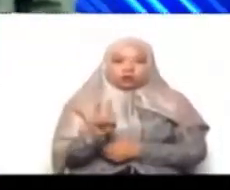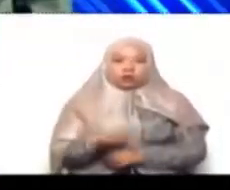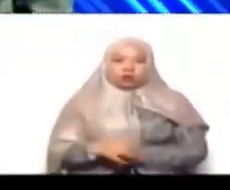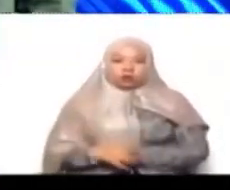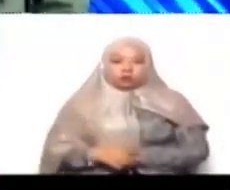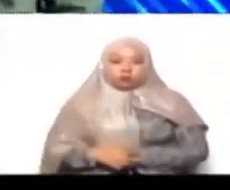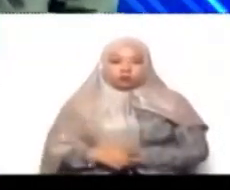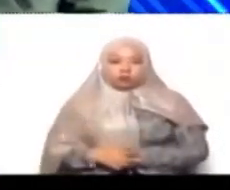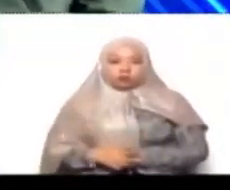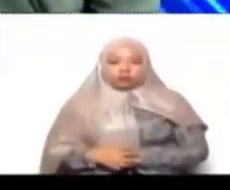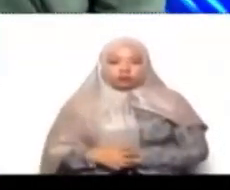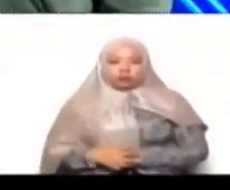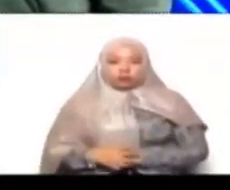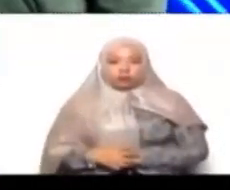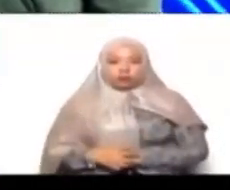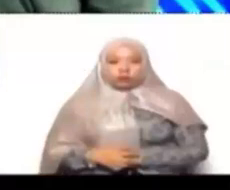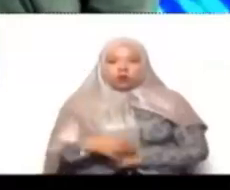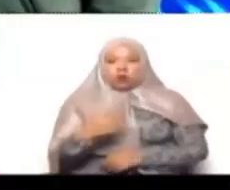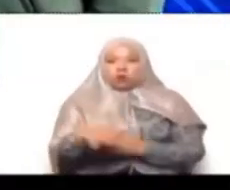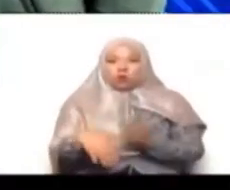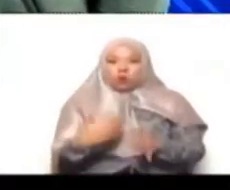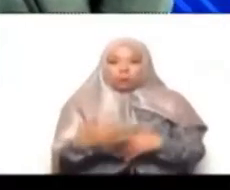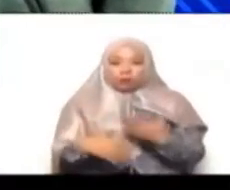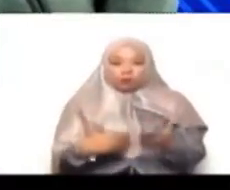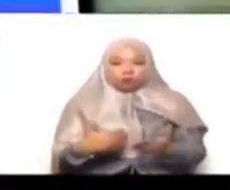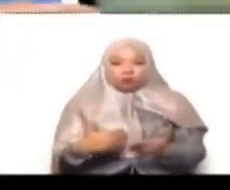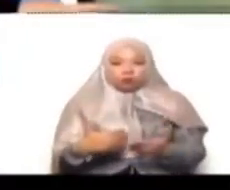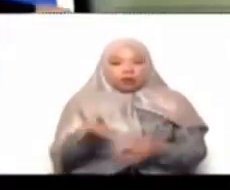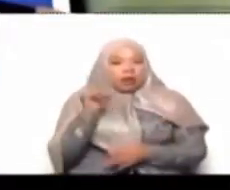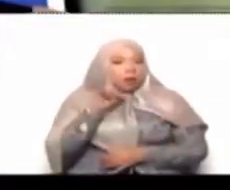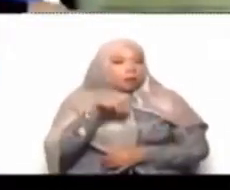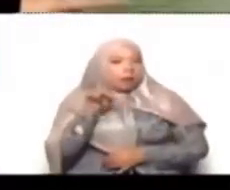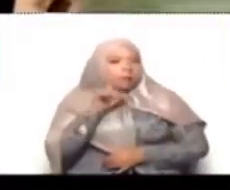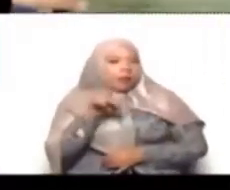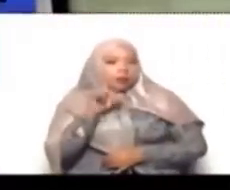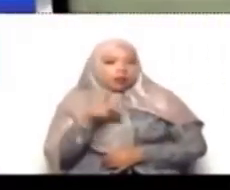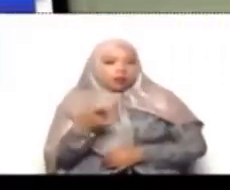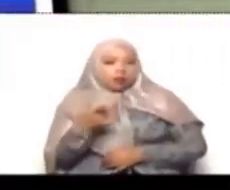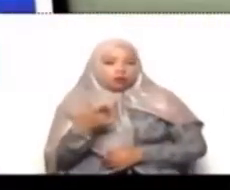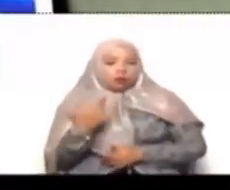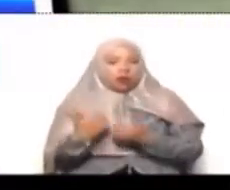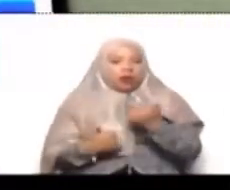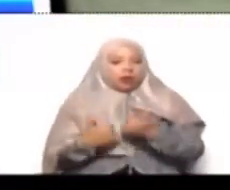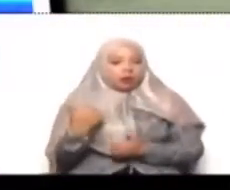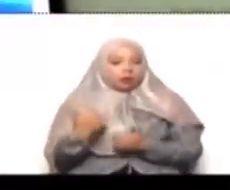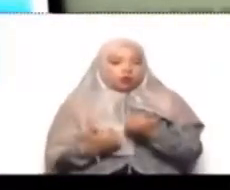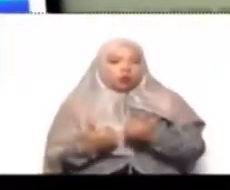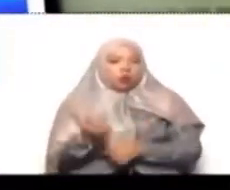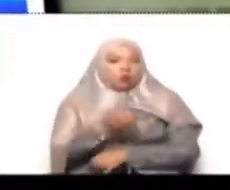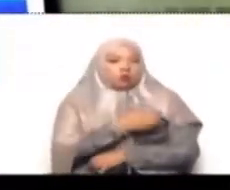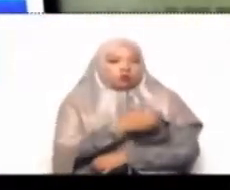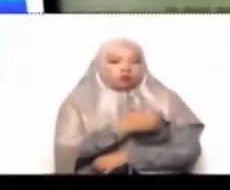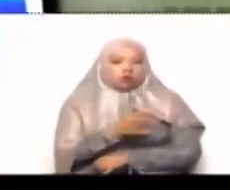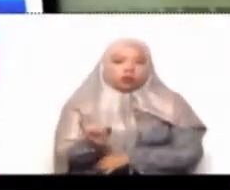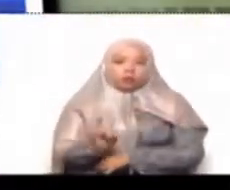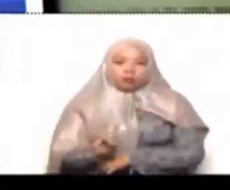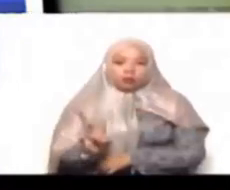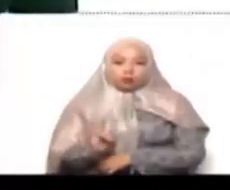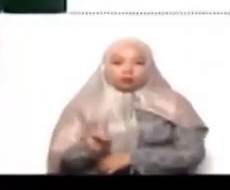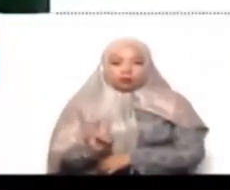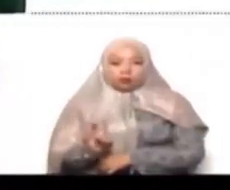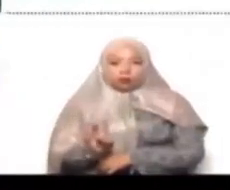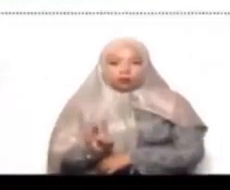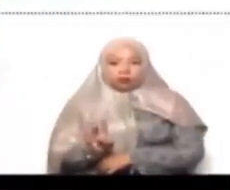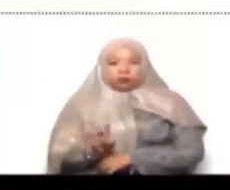esto? Nosotros analizamos pieza a pieza la red de mentiras sobre las candidaturas opositoras en mi programa, desde donde